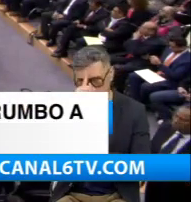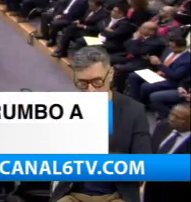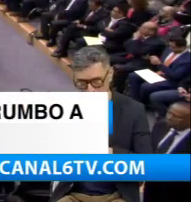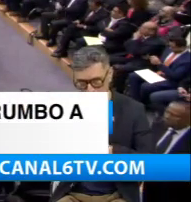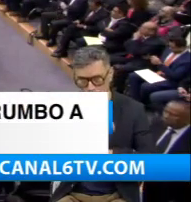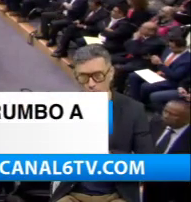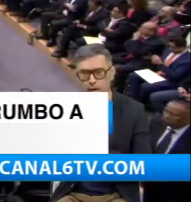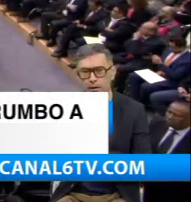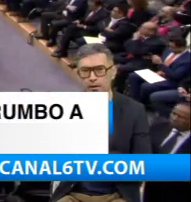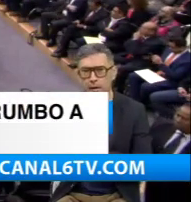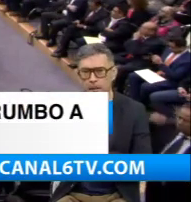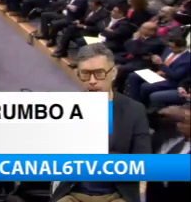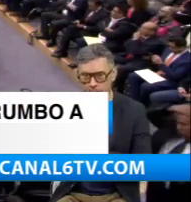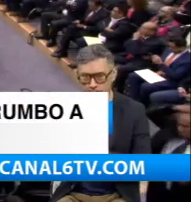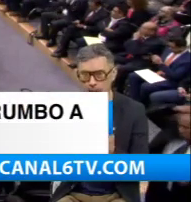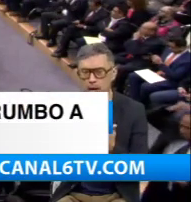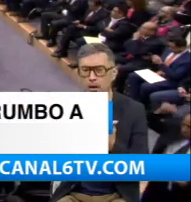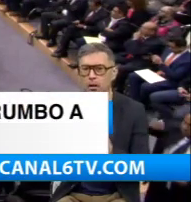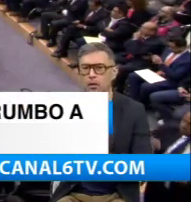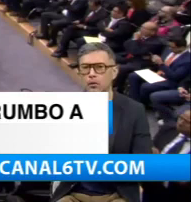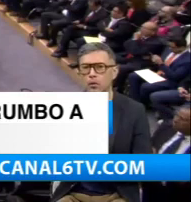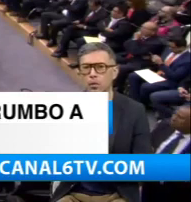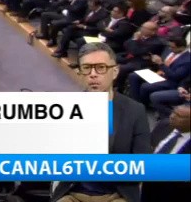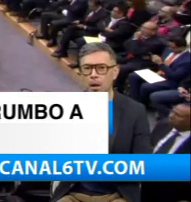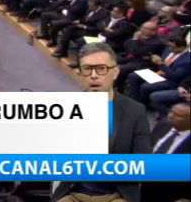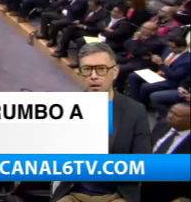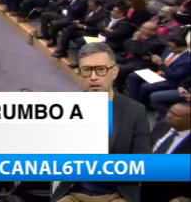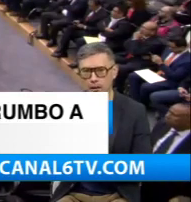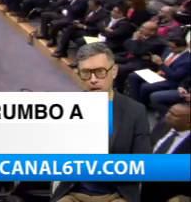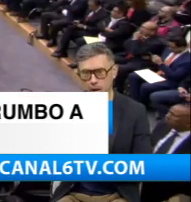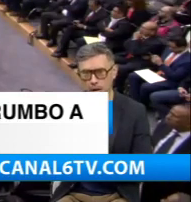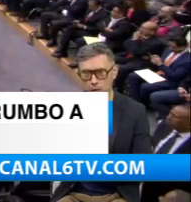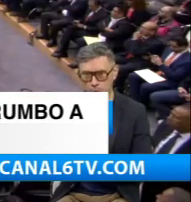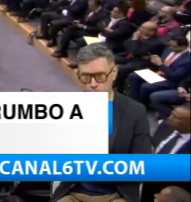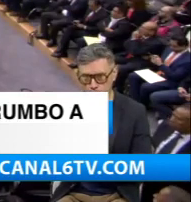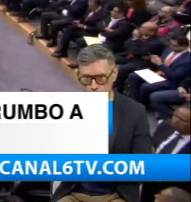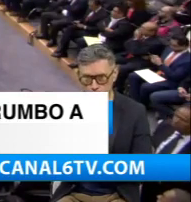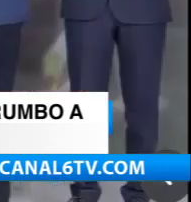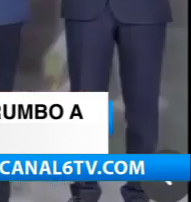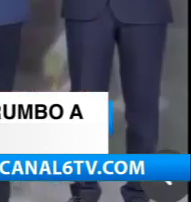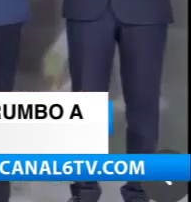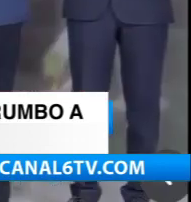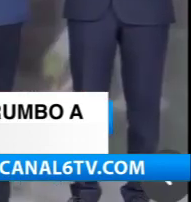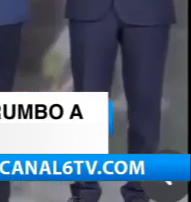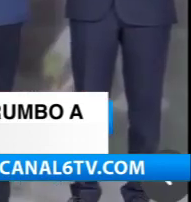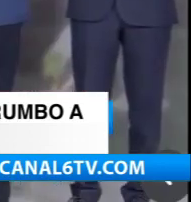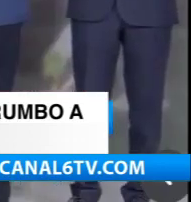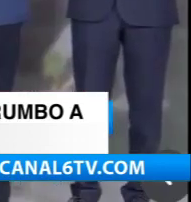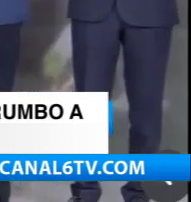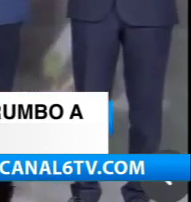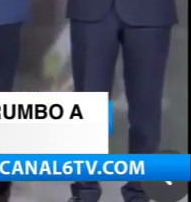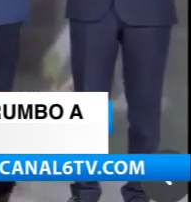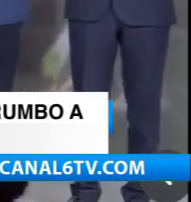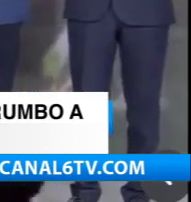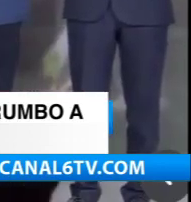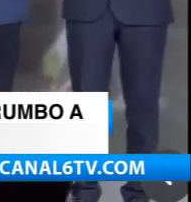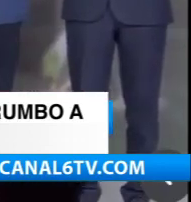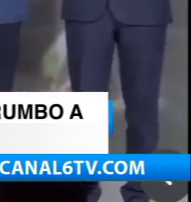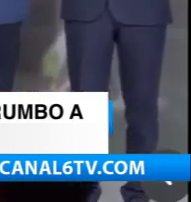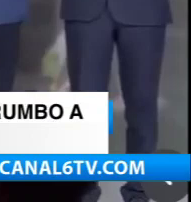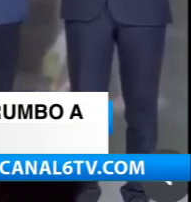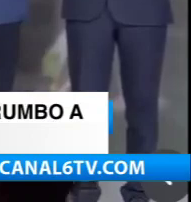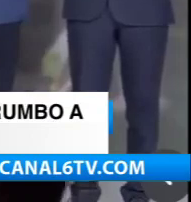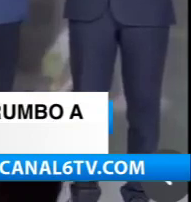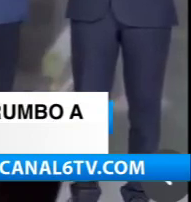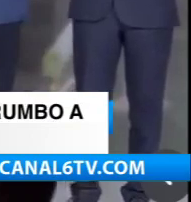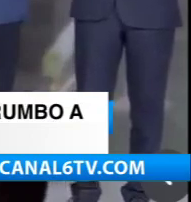Legislativo, existen mayores probabilidades de que una mujer llegue por primera vez a la Presidencia de la República, donde hasta el momento, Claudia Sheinbaum, coordinadora de los